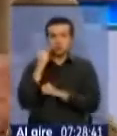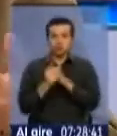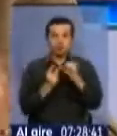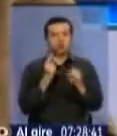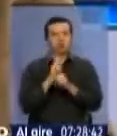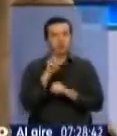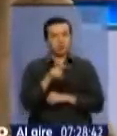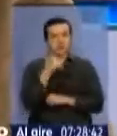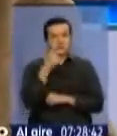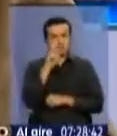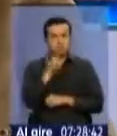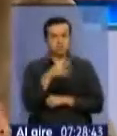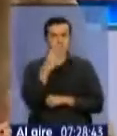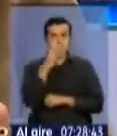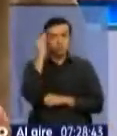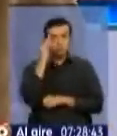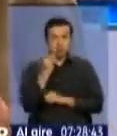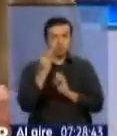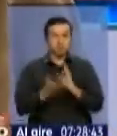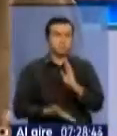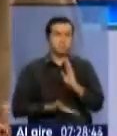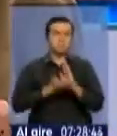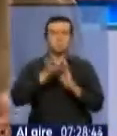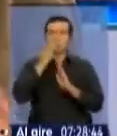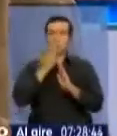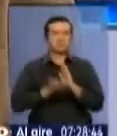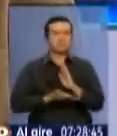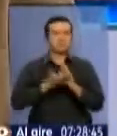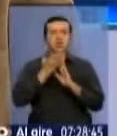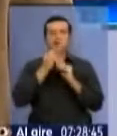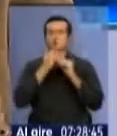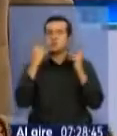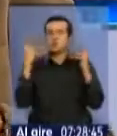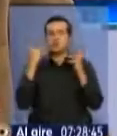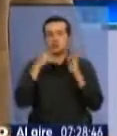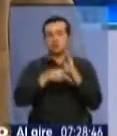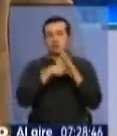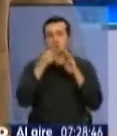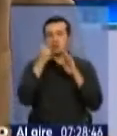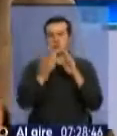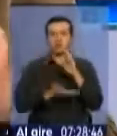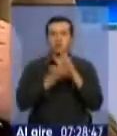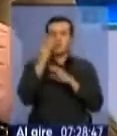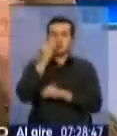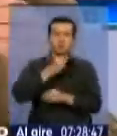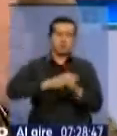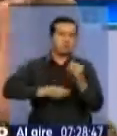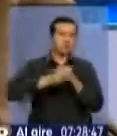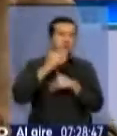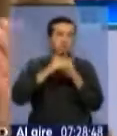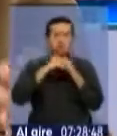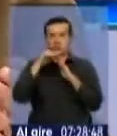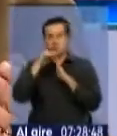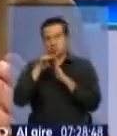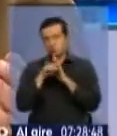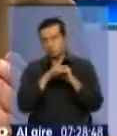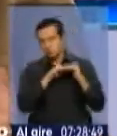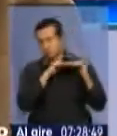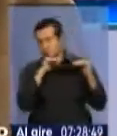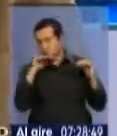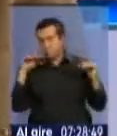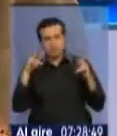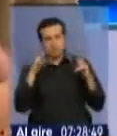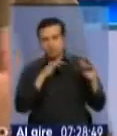que 2013, 2014, que hubo un incremento grande porque hubo mayor precio de petróleo y hubo mayor inversión, pero luego baja a un nivel que siempre se ha